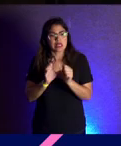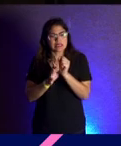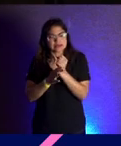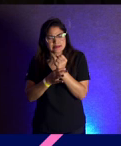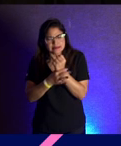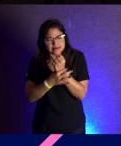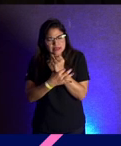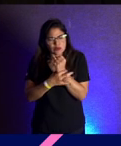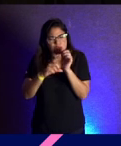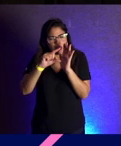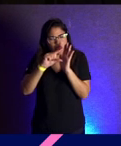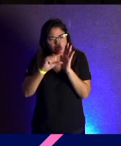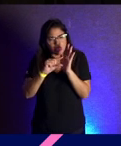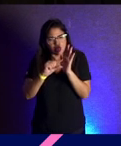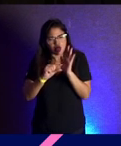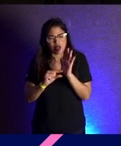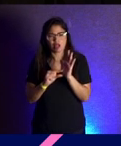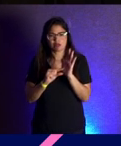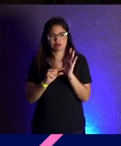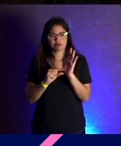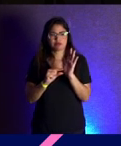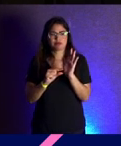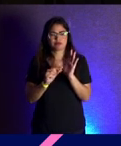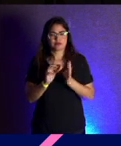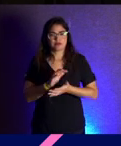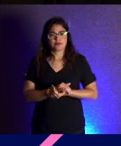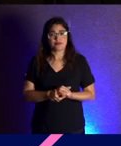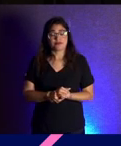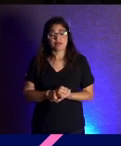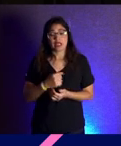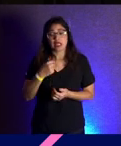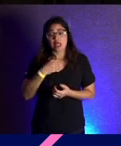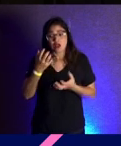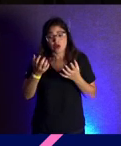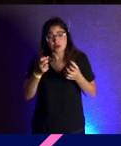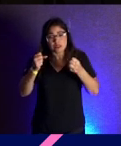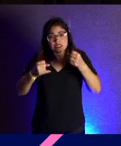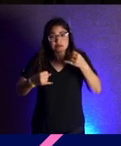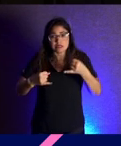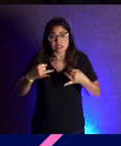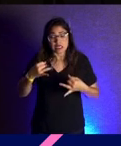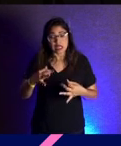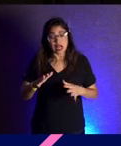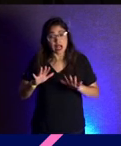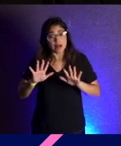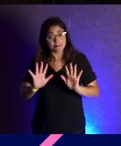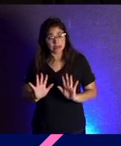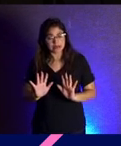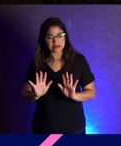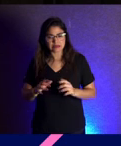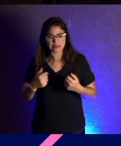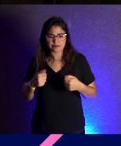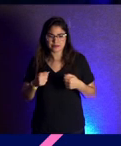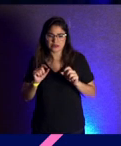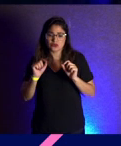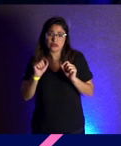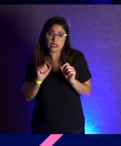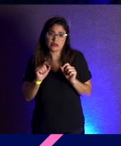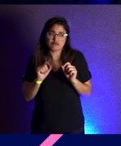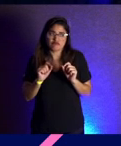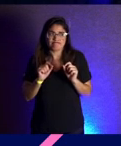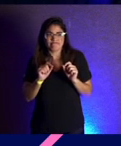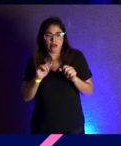tendría tanto tanto, pero es como a un nivel alto, hay muchísimas más personas que no se pueden estar